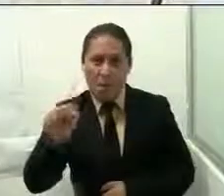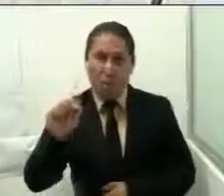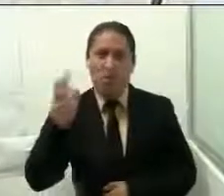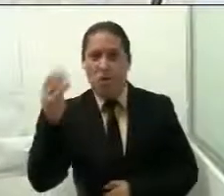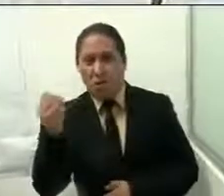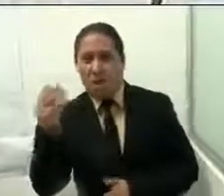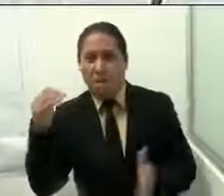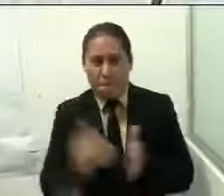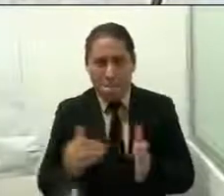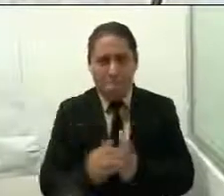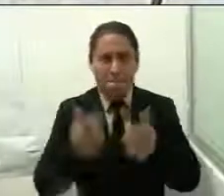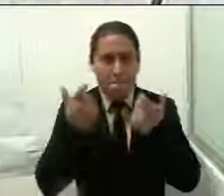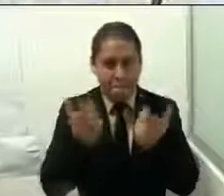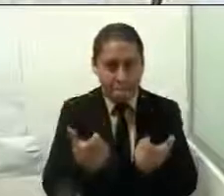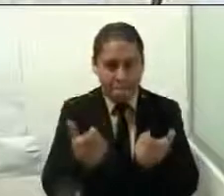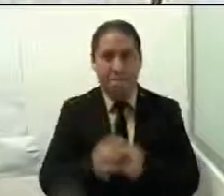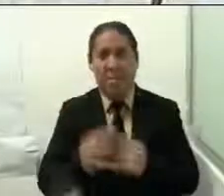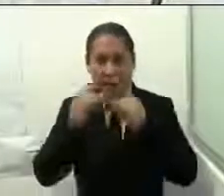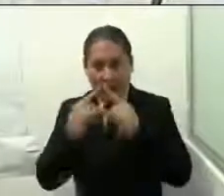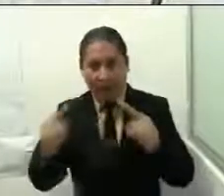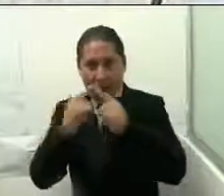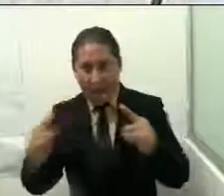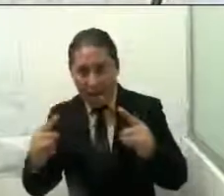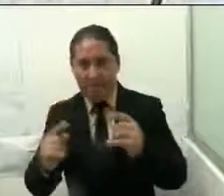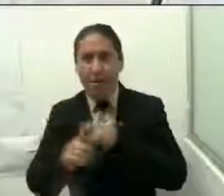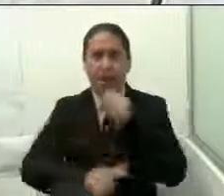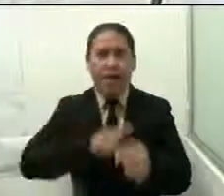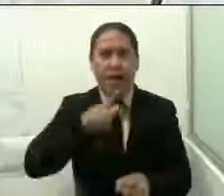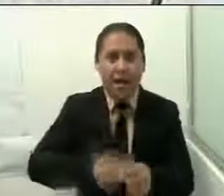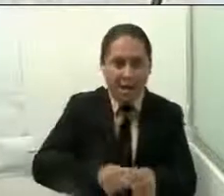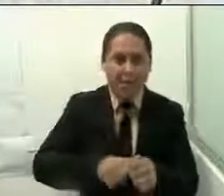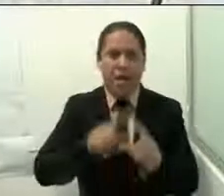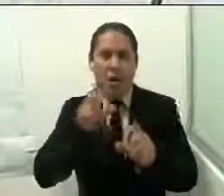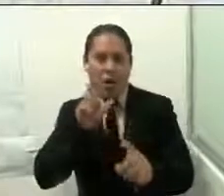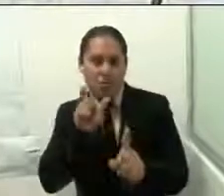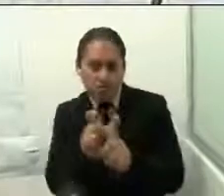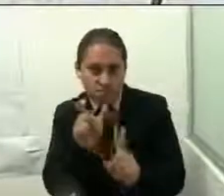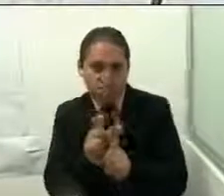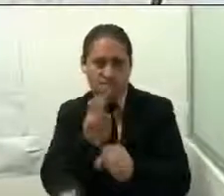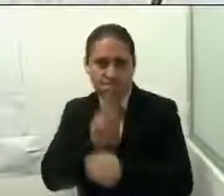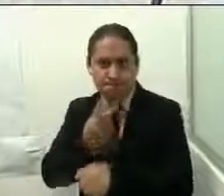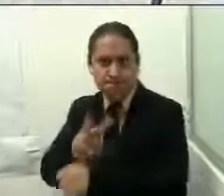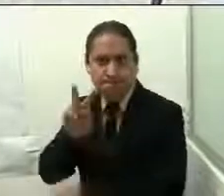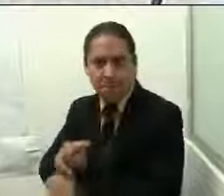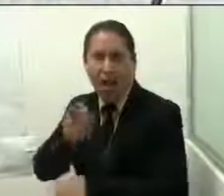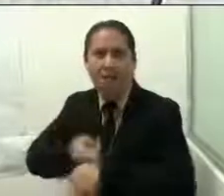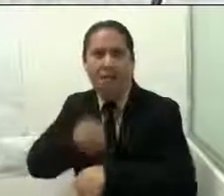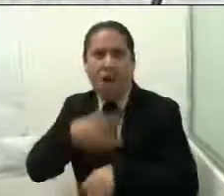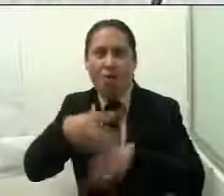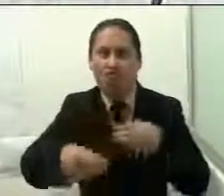de pesos en 20 campañas fitosanitarias vigilancia epidemiológica